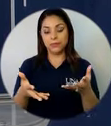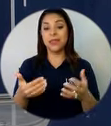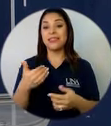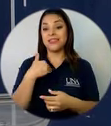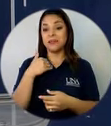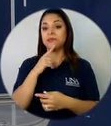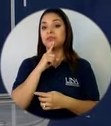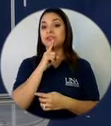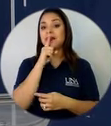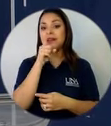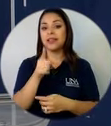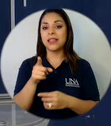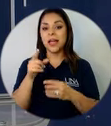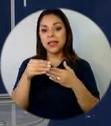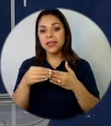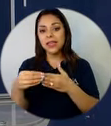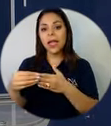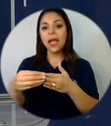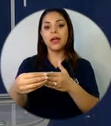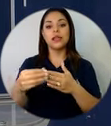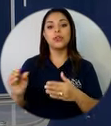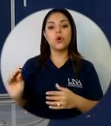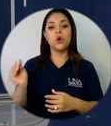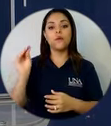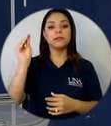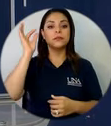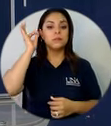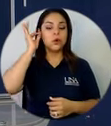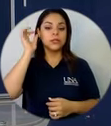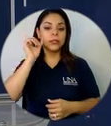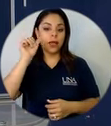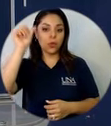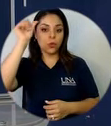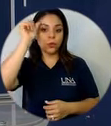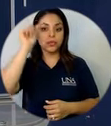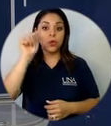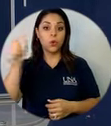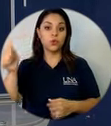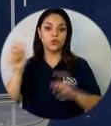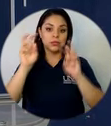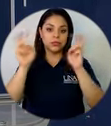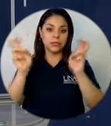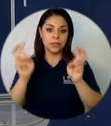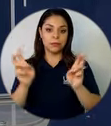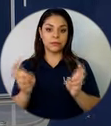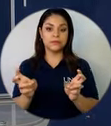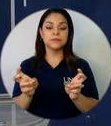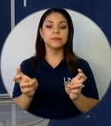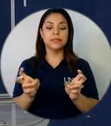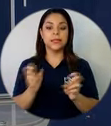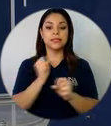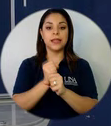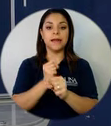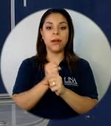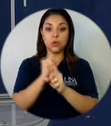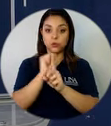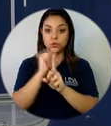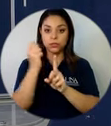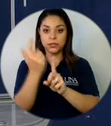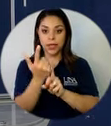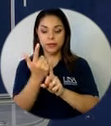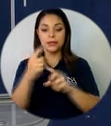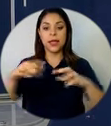pandemia. Tenemos definitivamente que orientar a nuestras jóvenes y a nuestras mujeres adultas hacia otras áreas